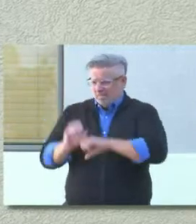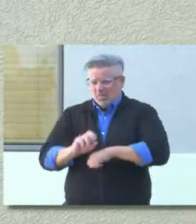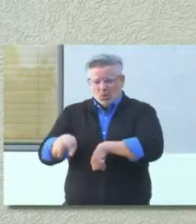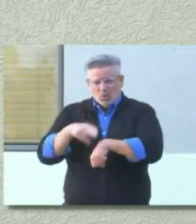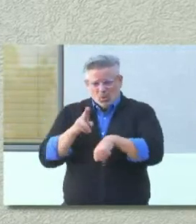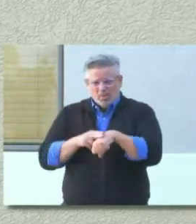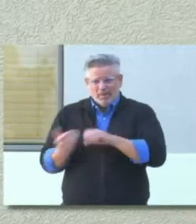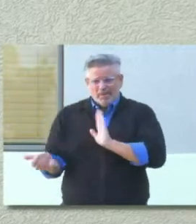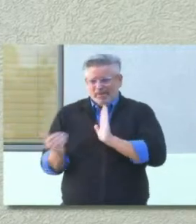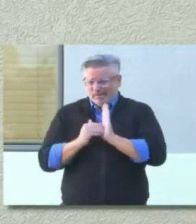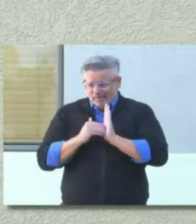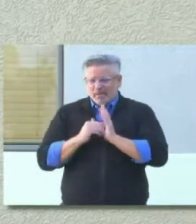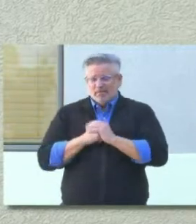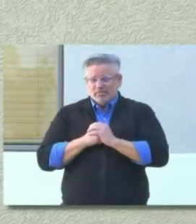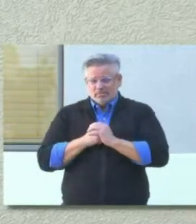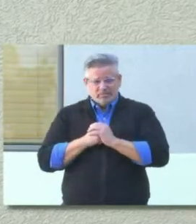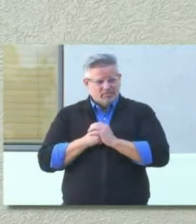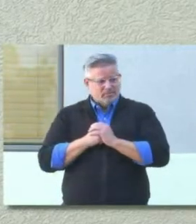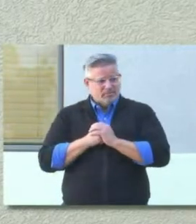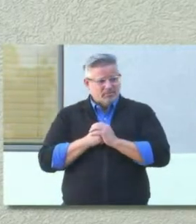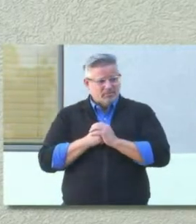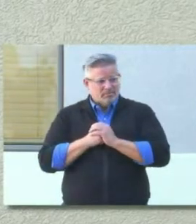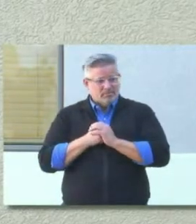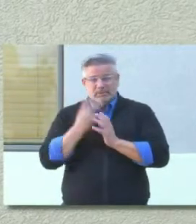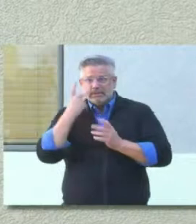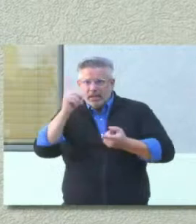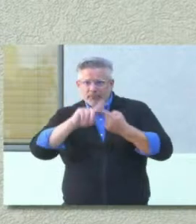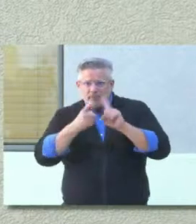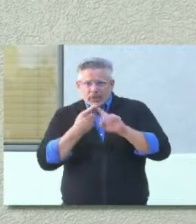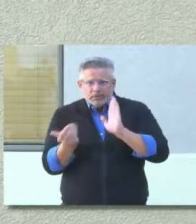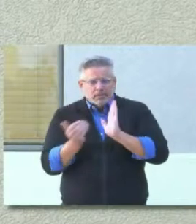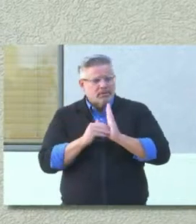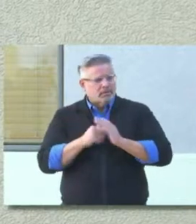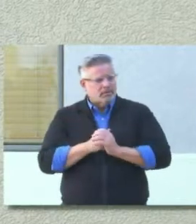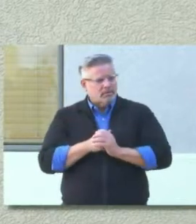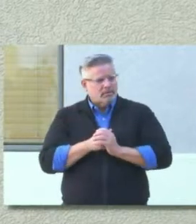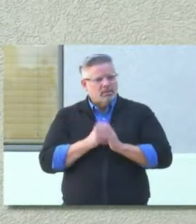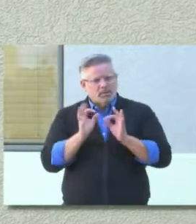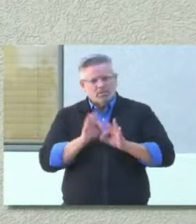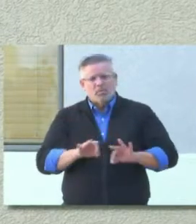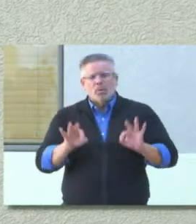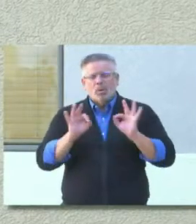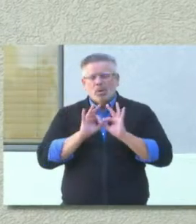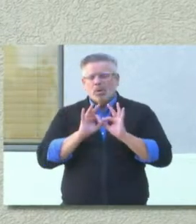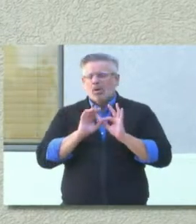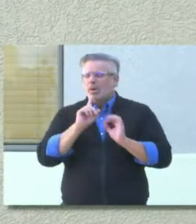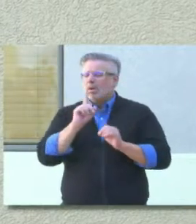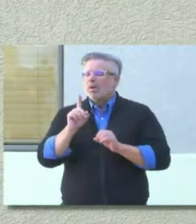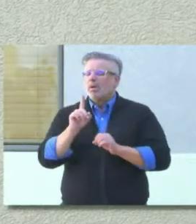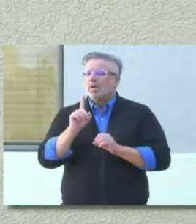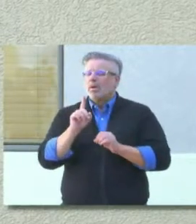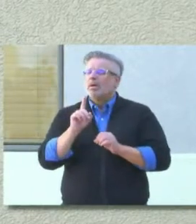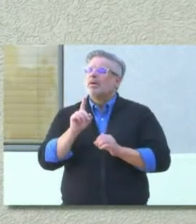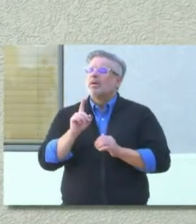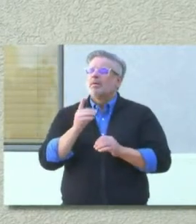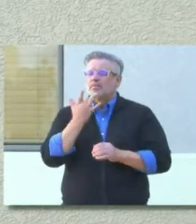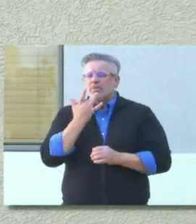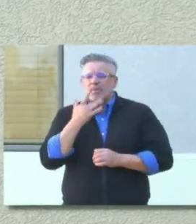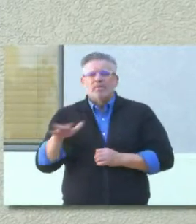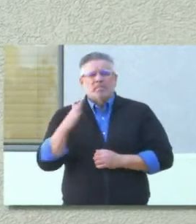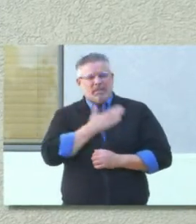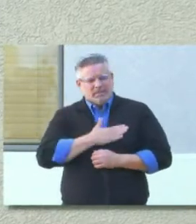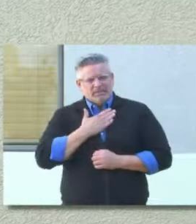y con sus amigos. Así es que les pedimos a todos los adultos, si no se han vacunado, por favor no